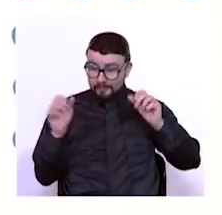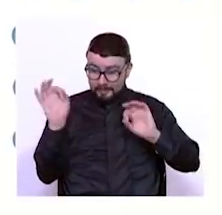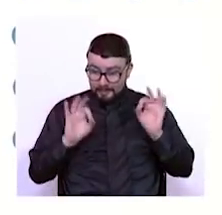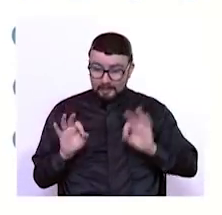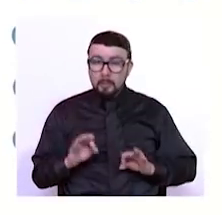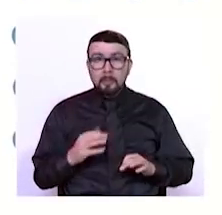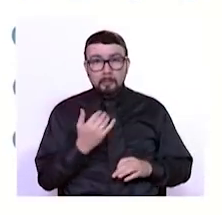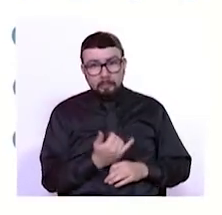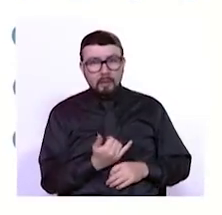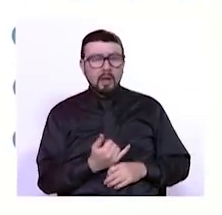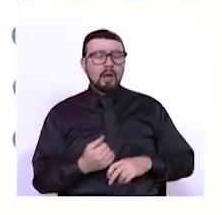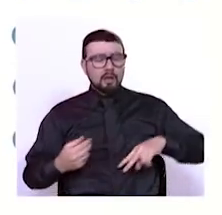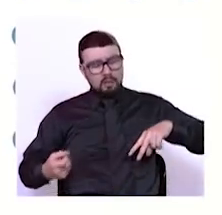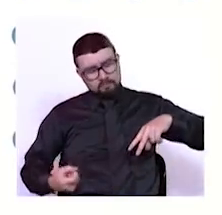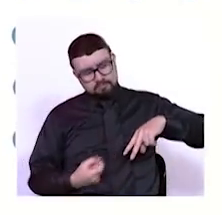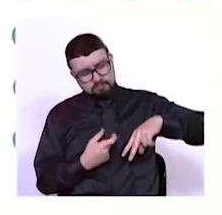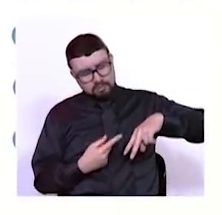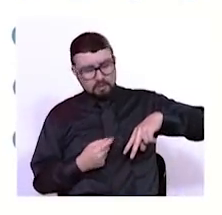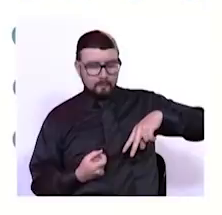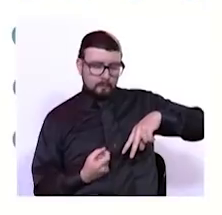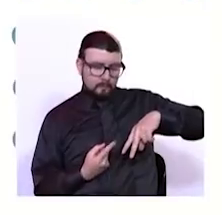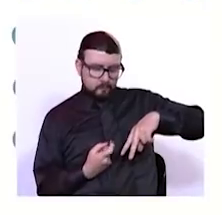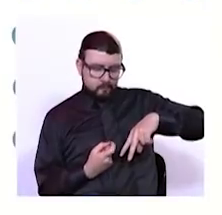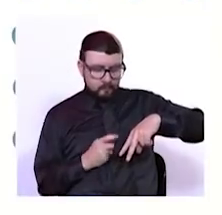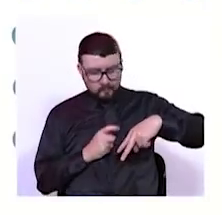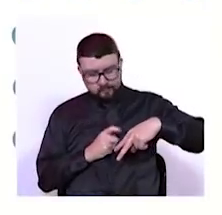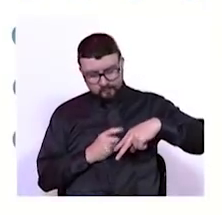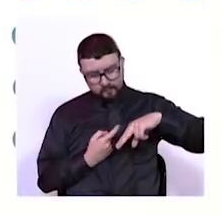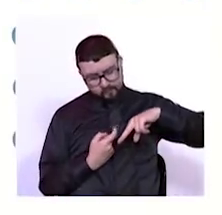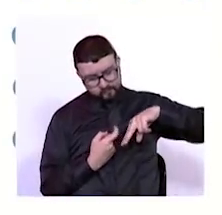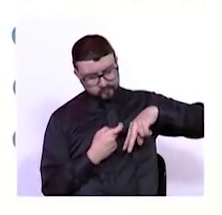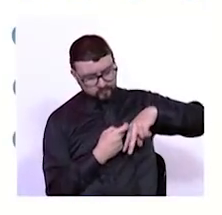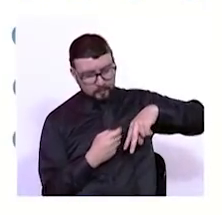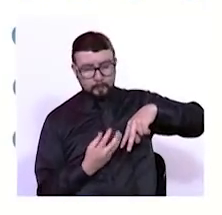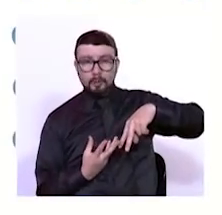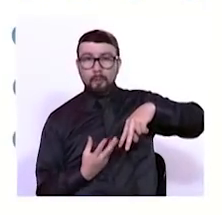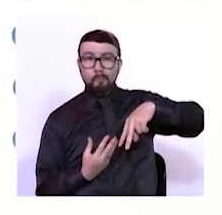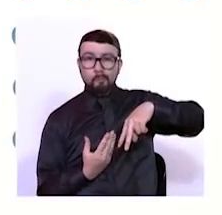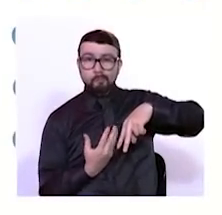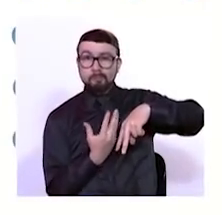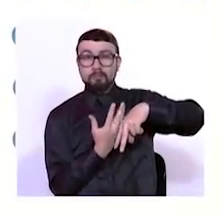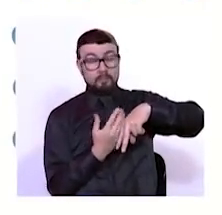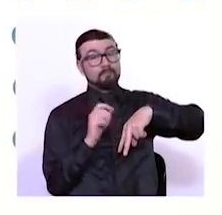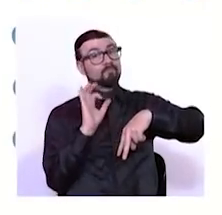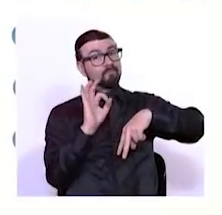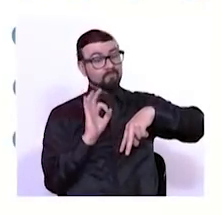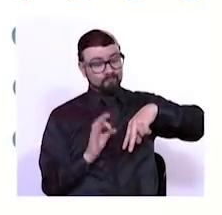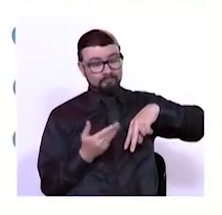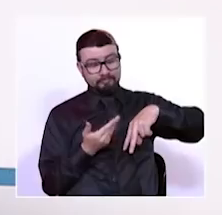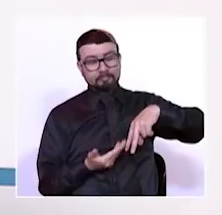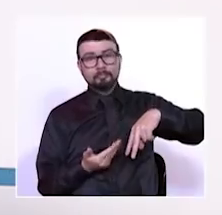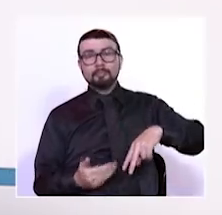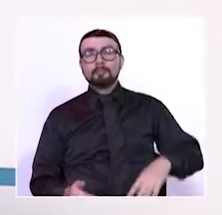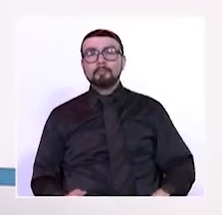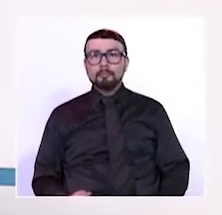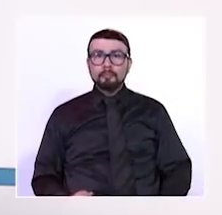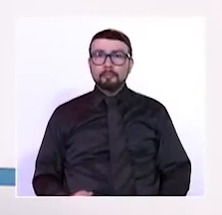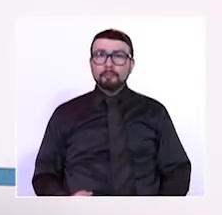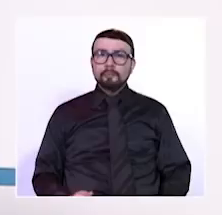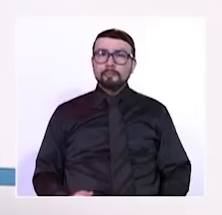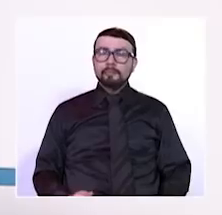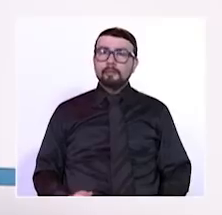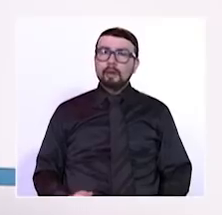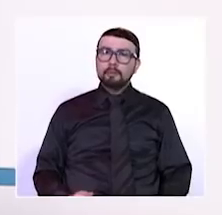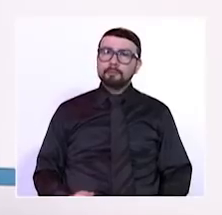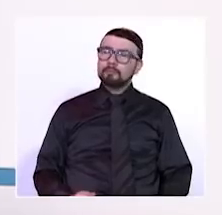la fleboendosclerosis o escleroterapia con microespuma, que es la que nos ha dado excelentes resultados. Muchos de estos pacientes